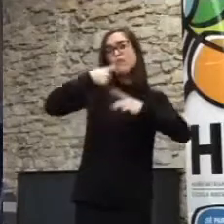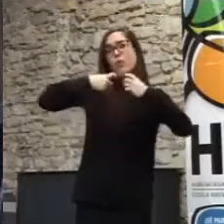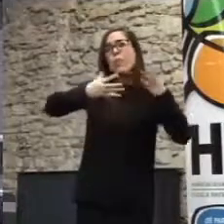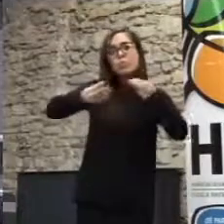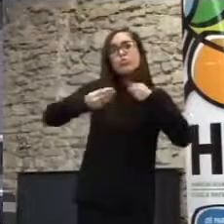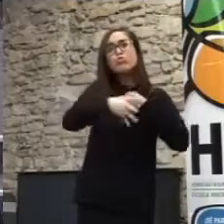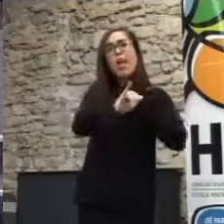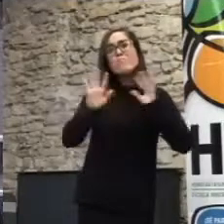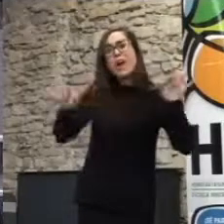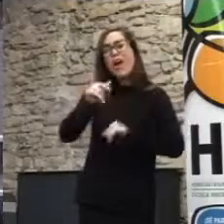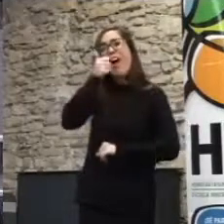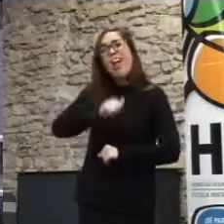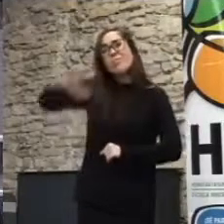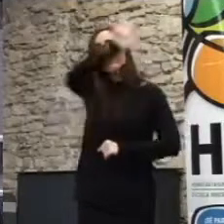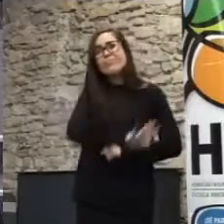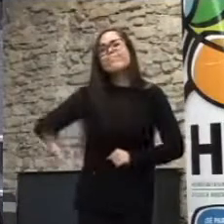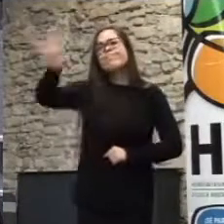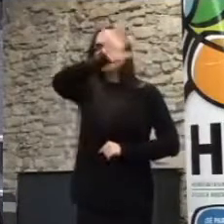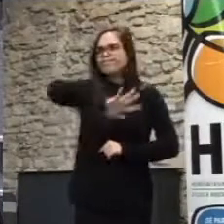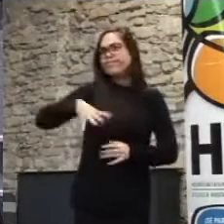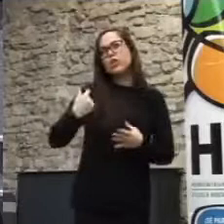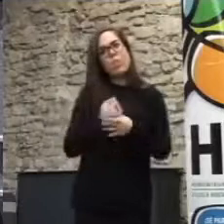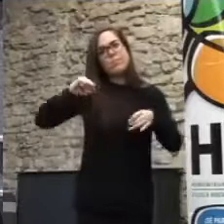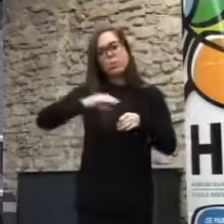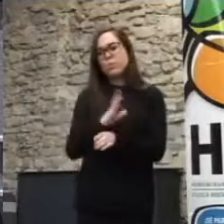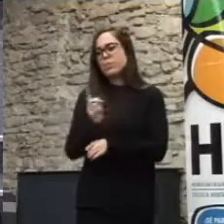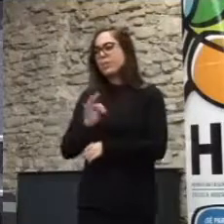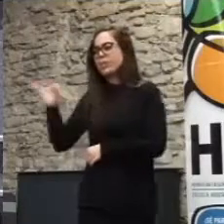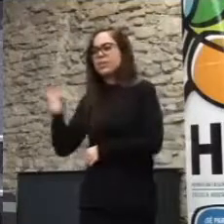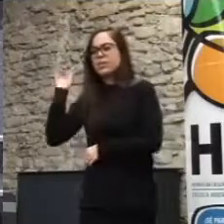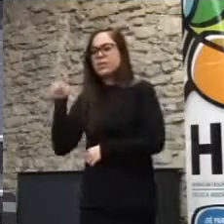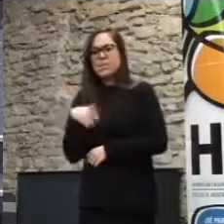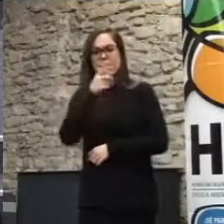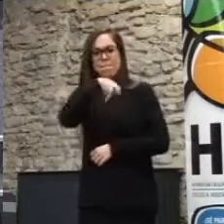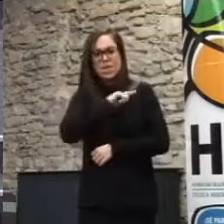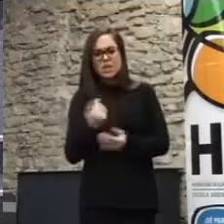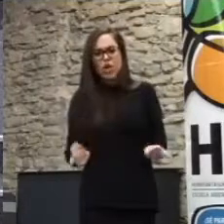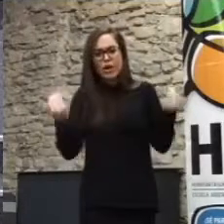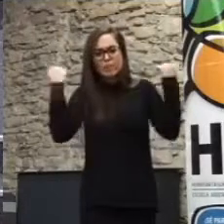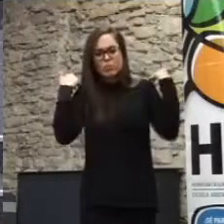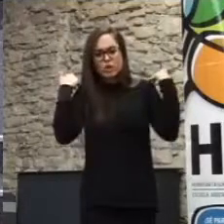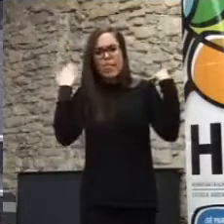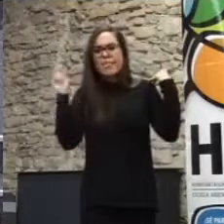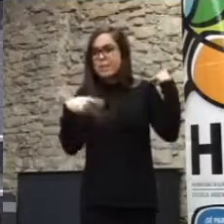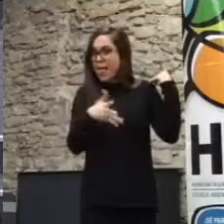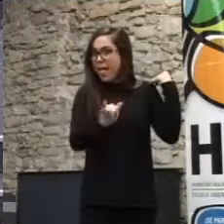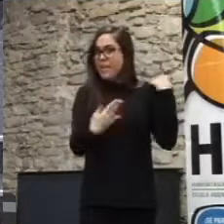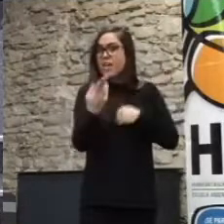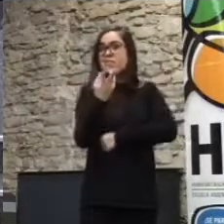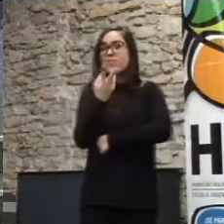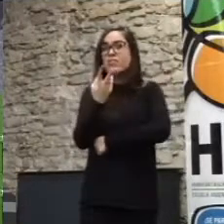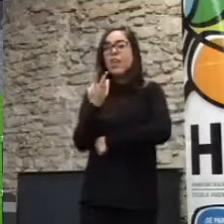Y también las instituciones. Vosotros, por ejemplo, Aitor, tenéis una persona, un corresponsal, como quieras llamarlo, en Diputación, Juntas